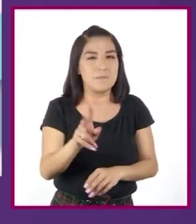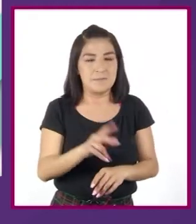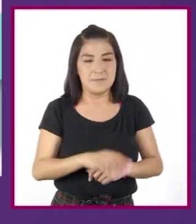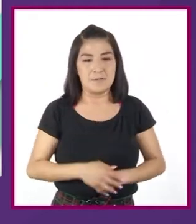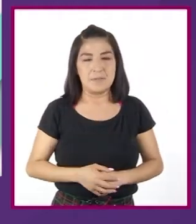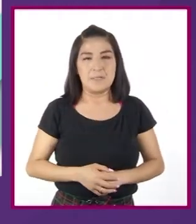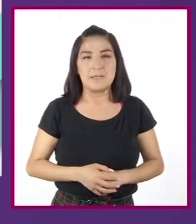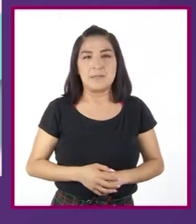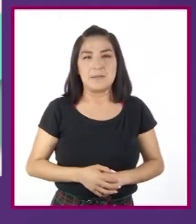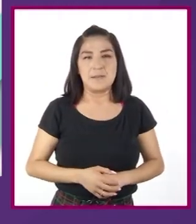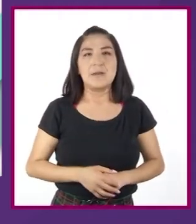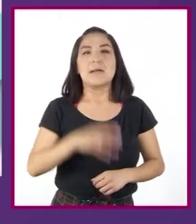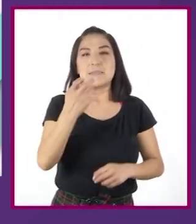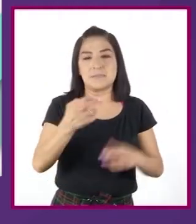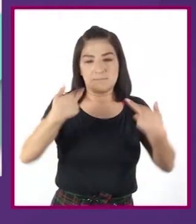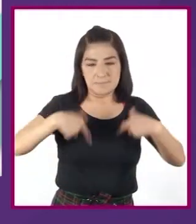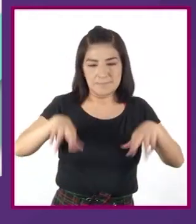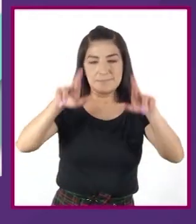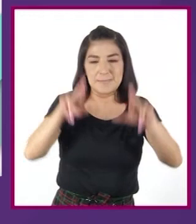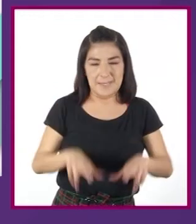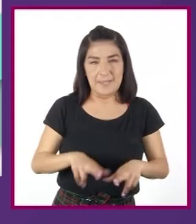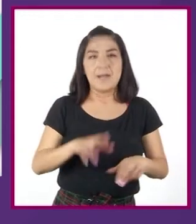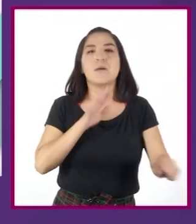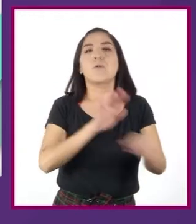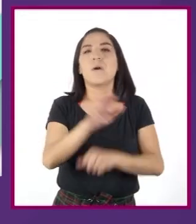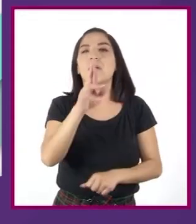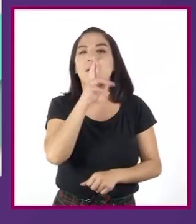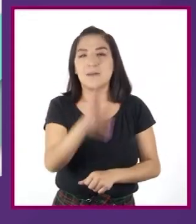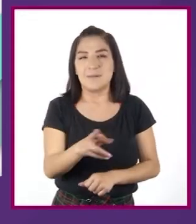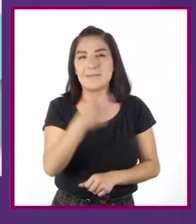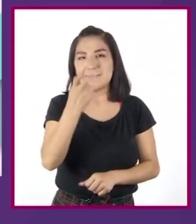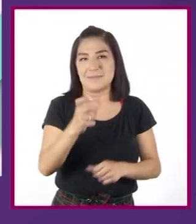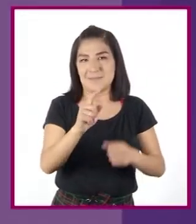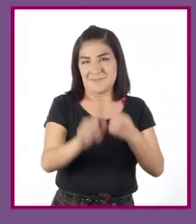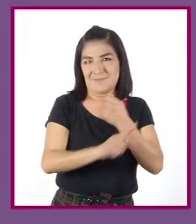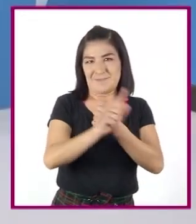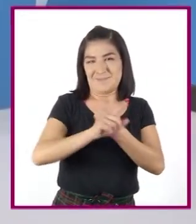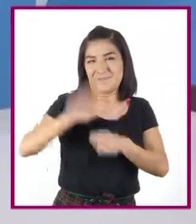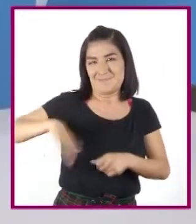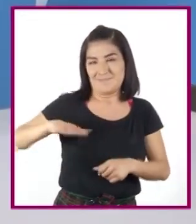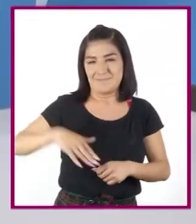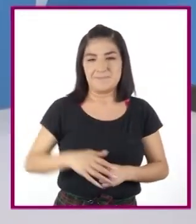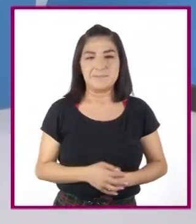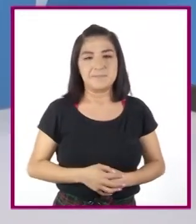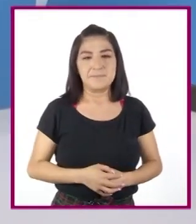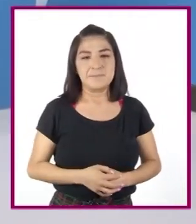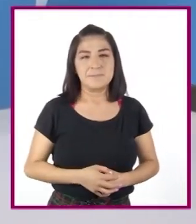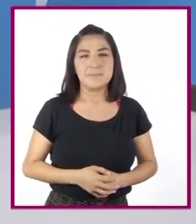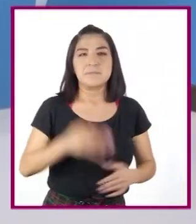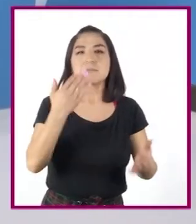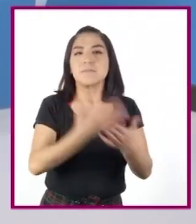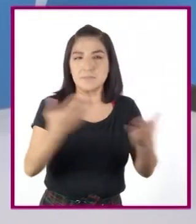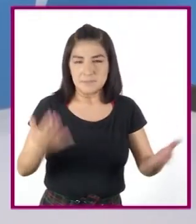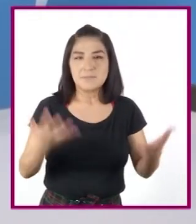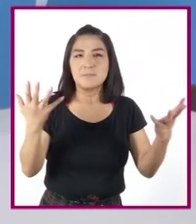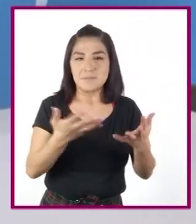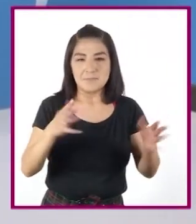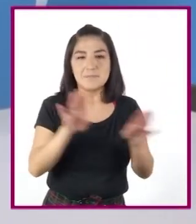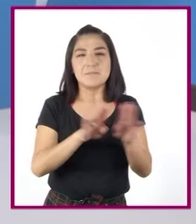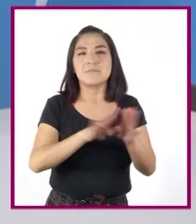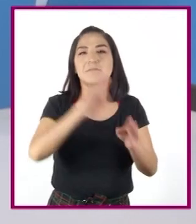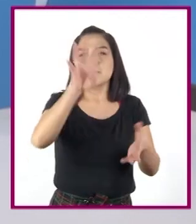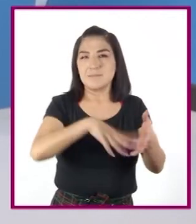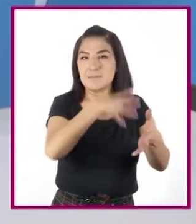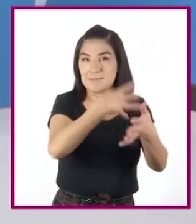para así determinar la que responda a la situación planteada. Ahora realicemos una gráfica